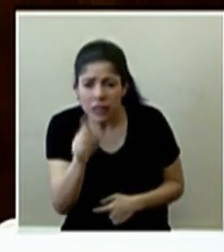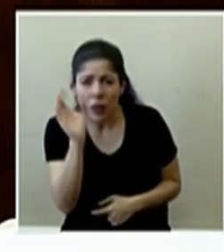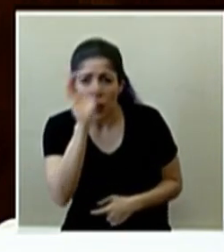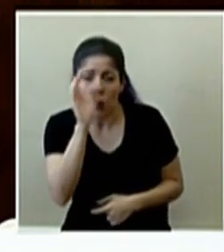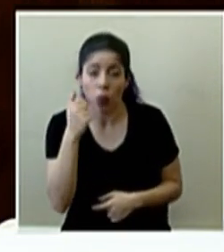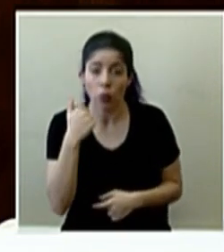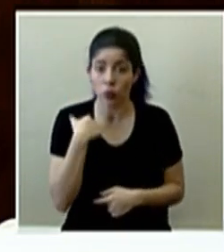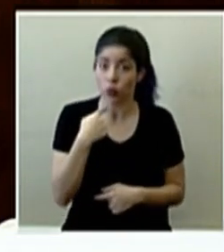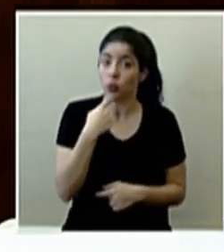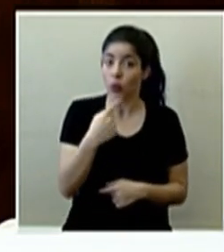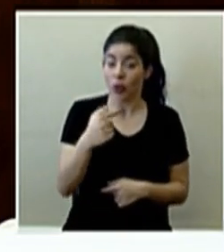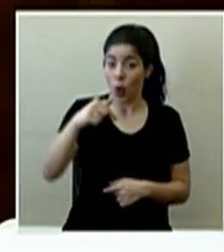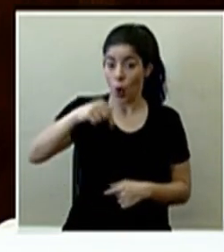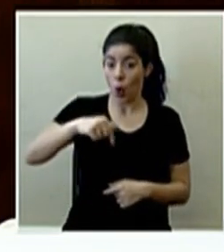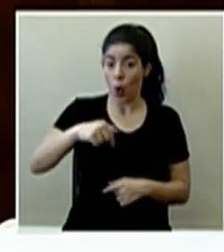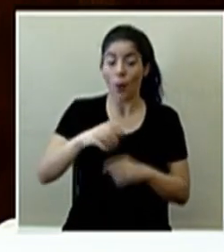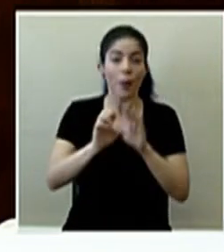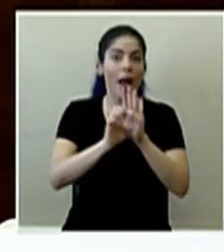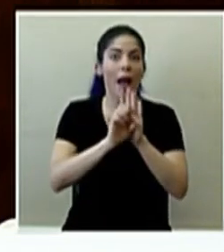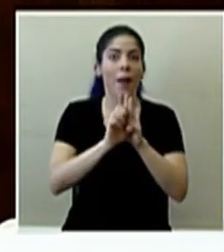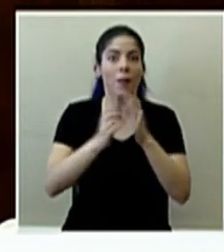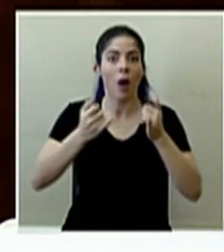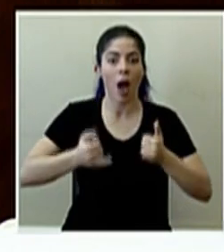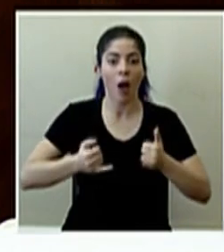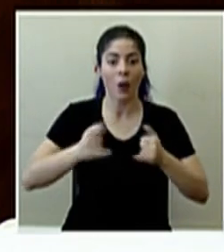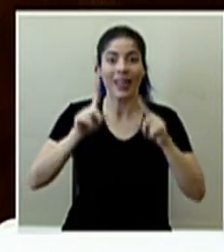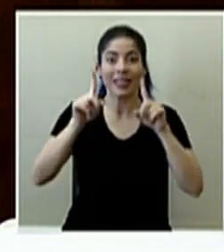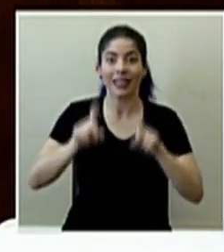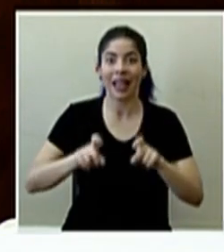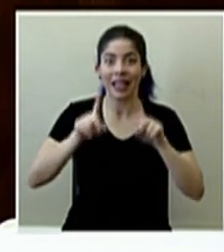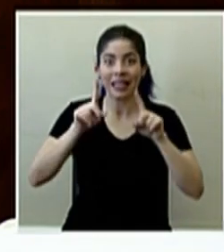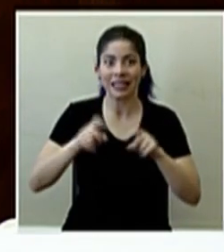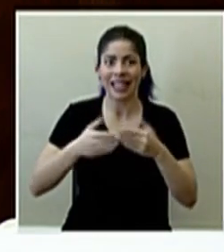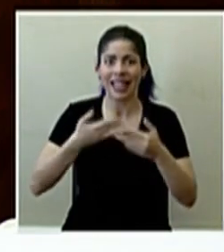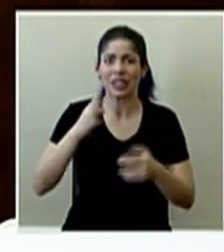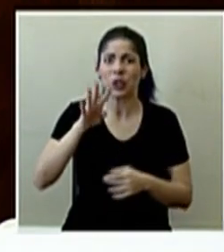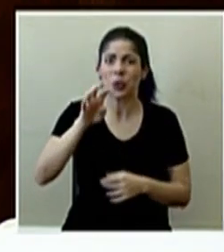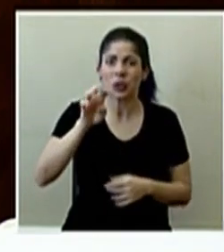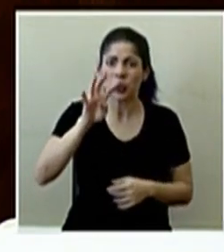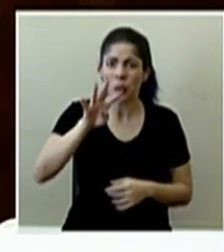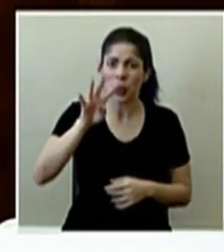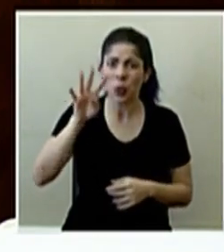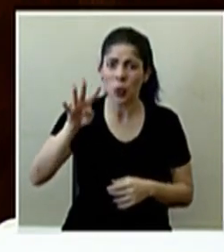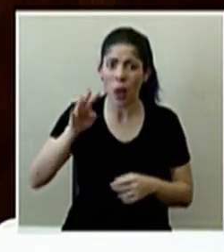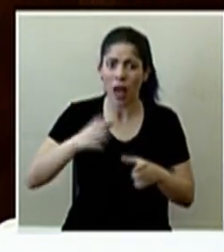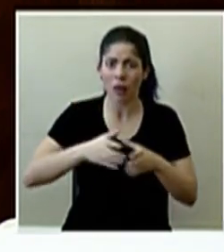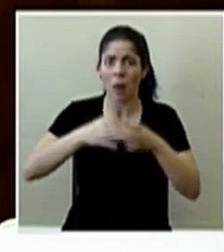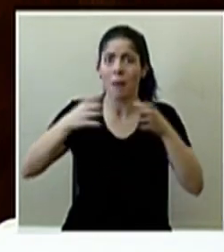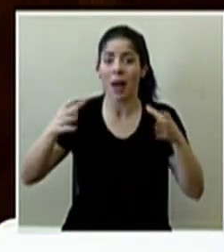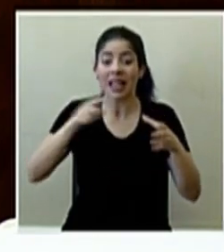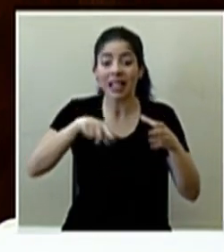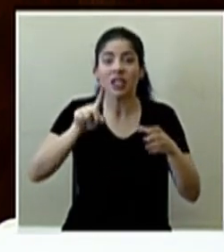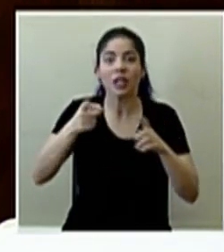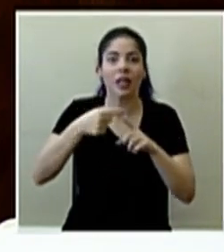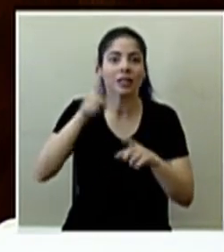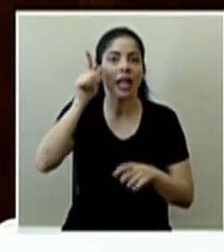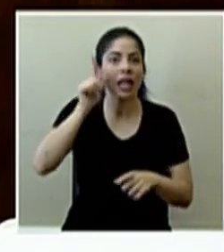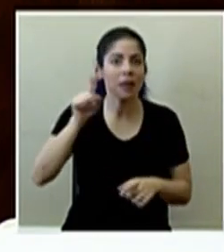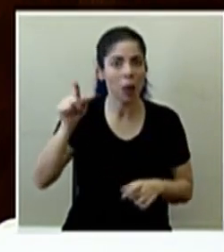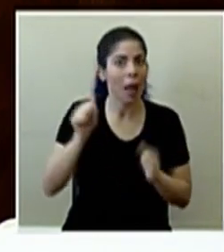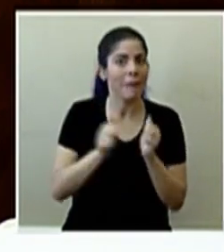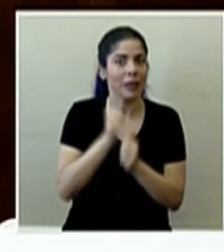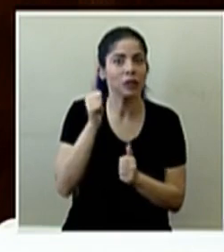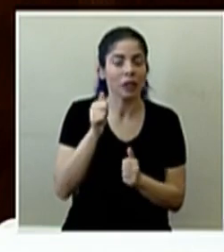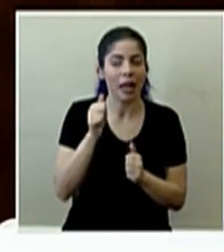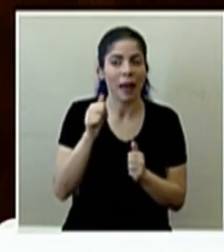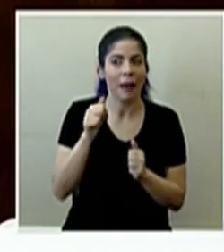Yo les decía que el día de hoy, por ejemplo, aumentamos los test en casi 444, varios de esos son limonenses que no